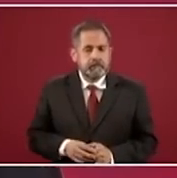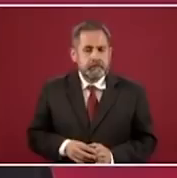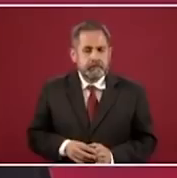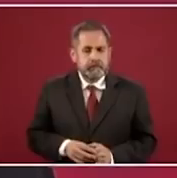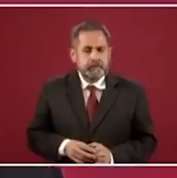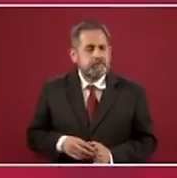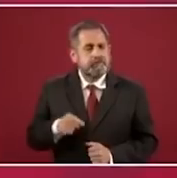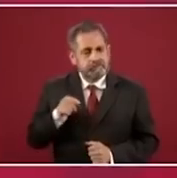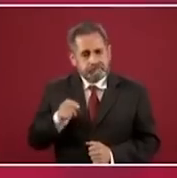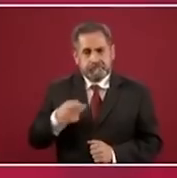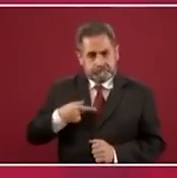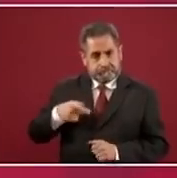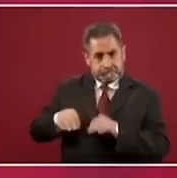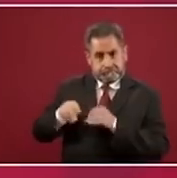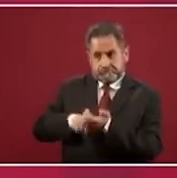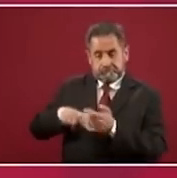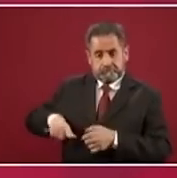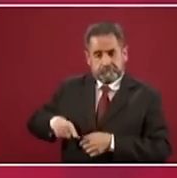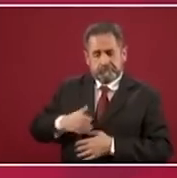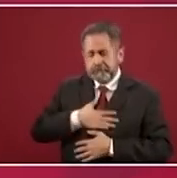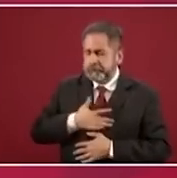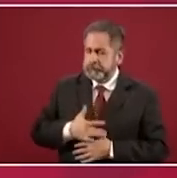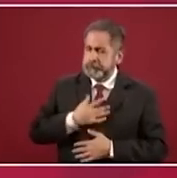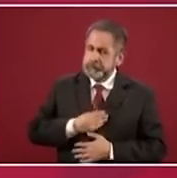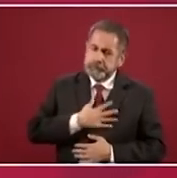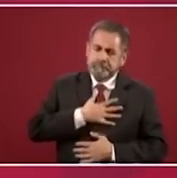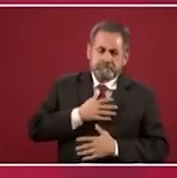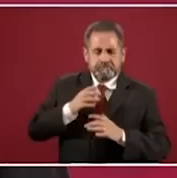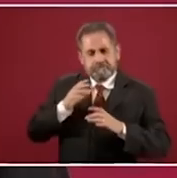se apasione, que se entregue,